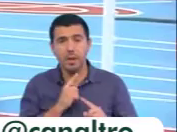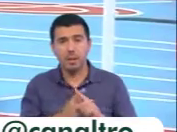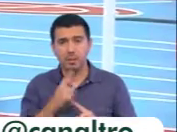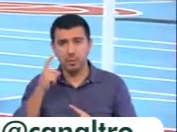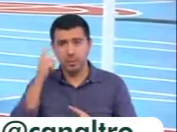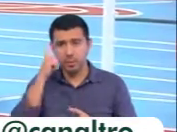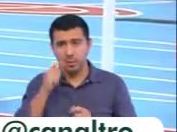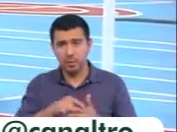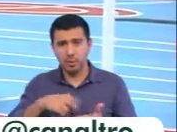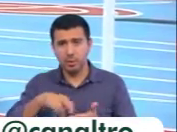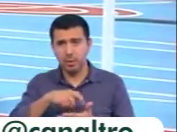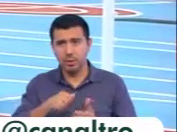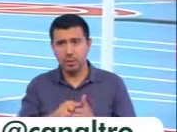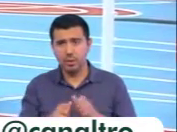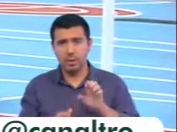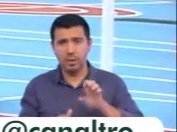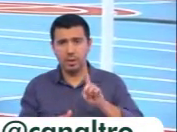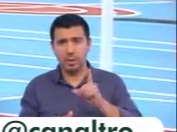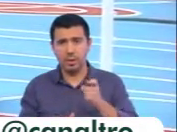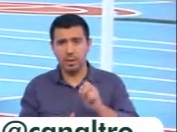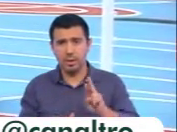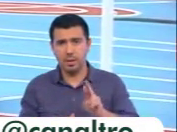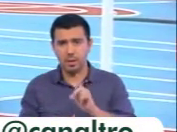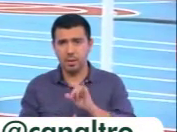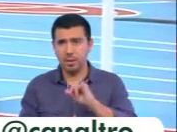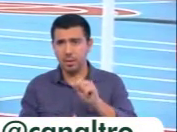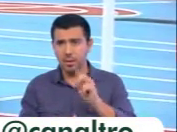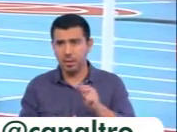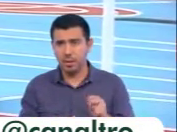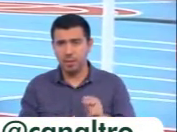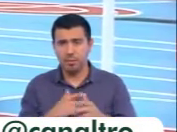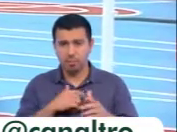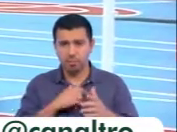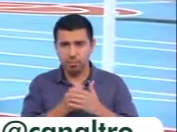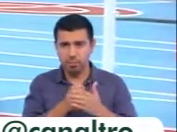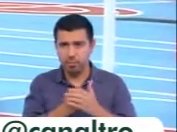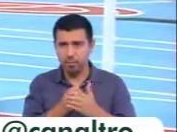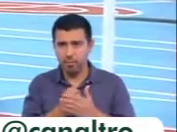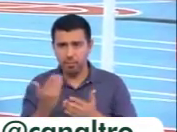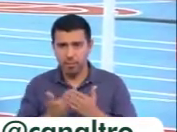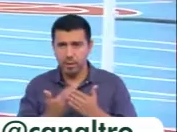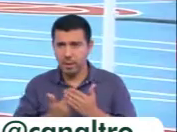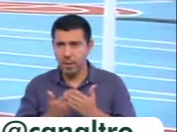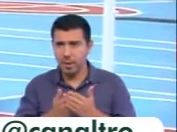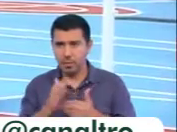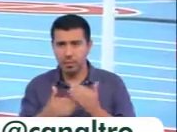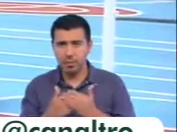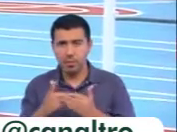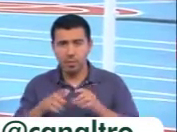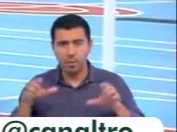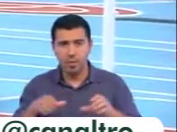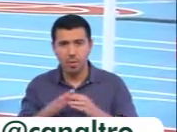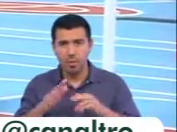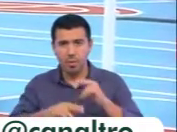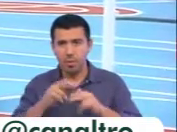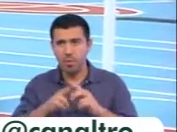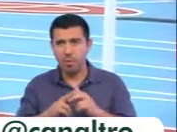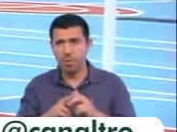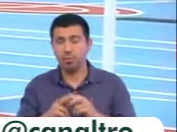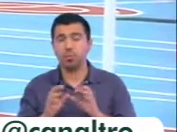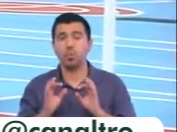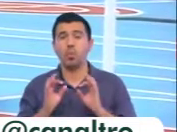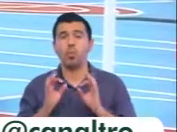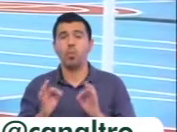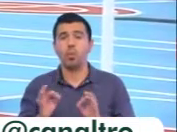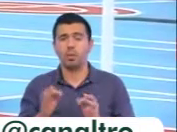hizo parte de todo el proceso de gestión y de trámite para la realización de esta gran obra destacó que ésta se convierte en una verdadera obra gesto de